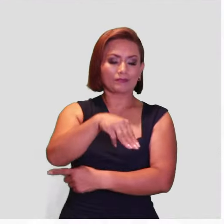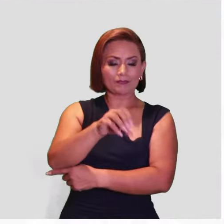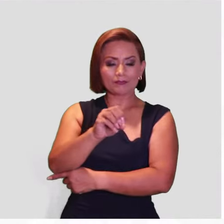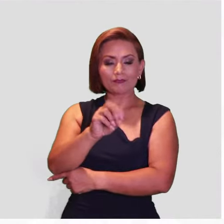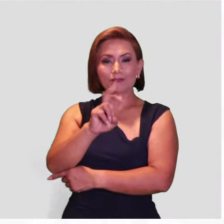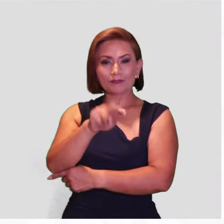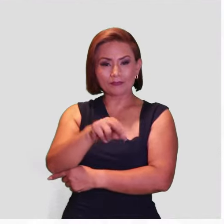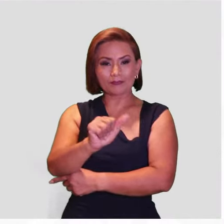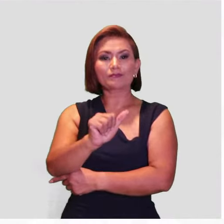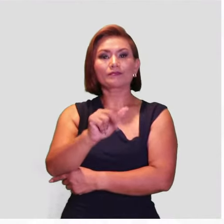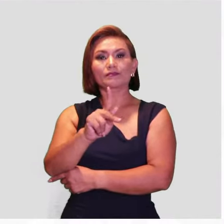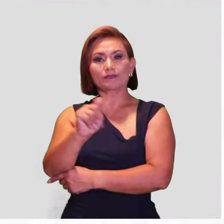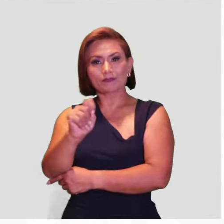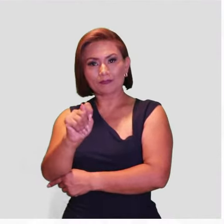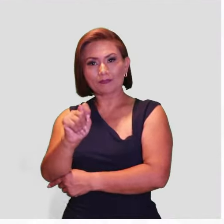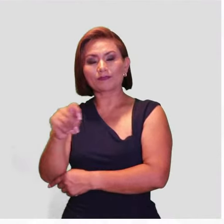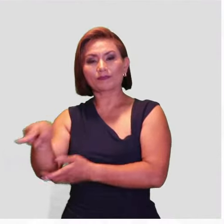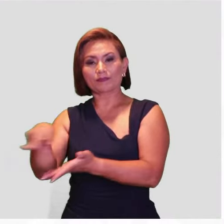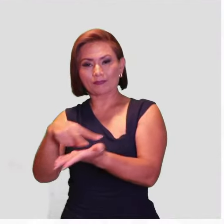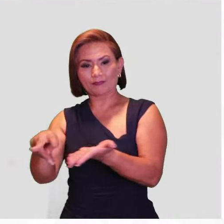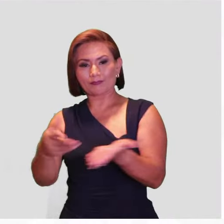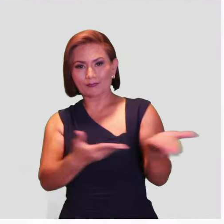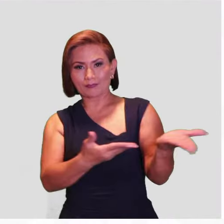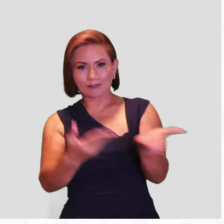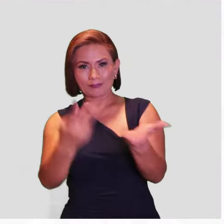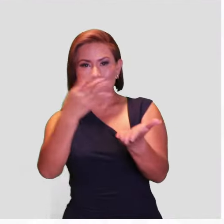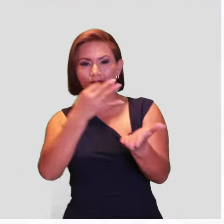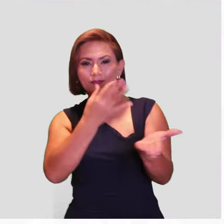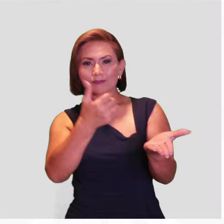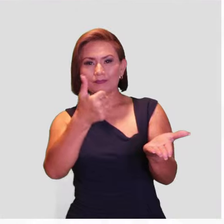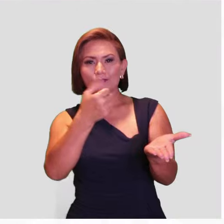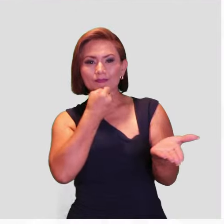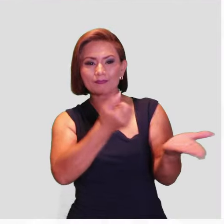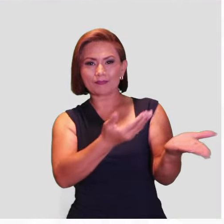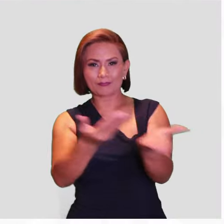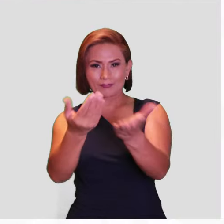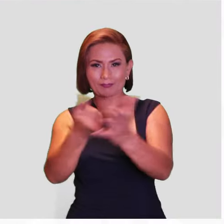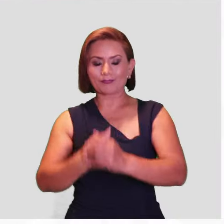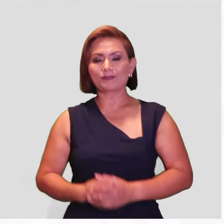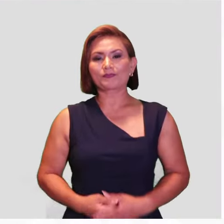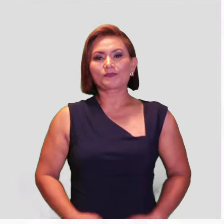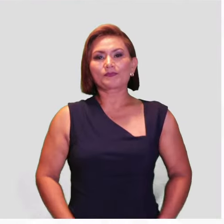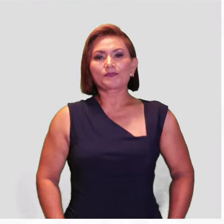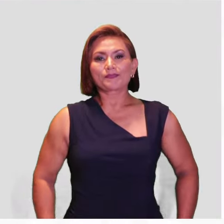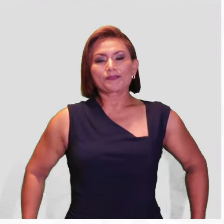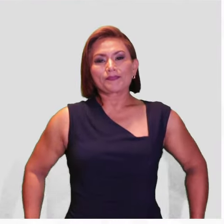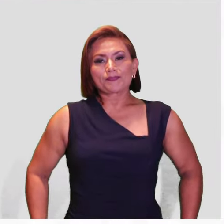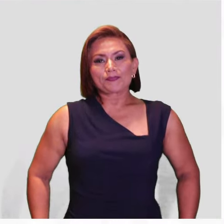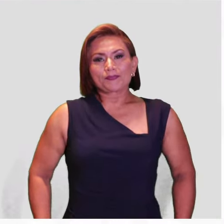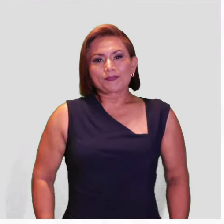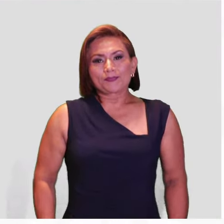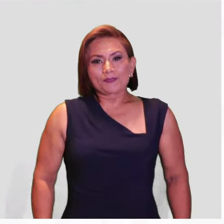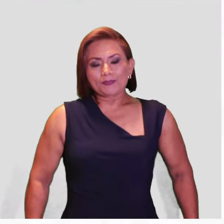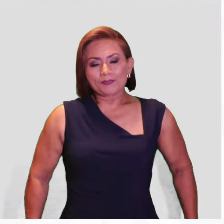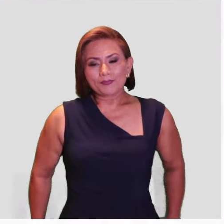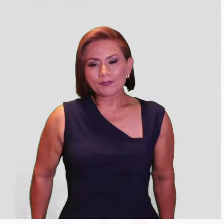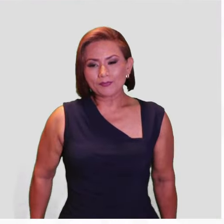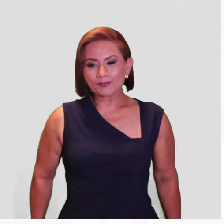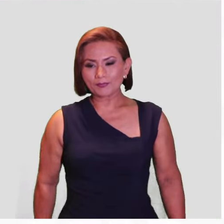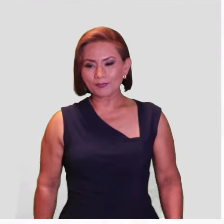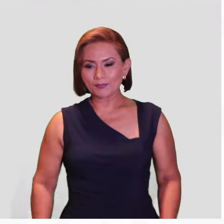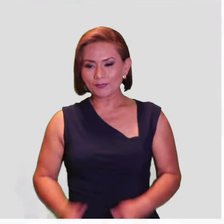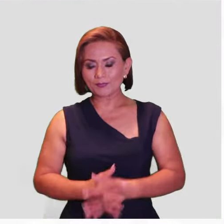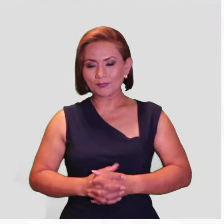Verde Ecologista de México. Cuenta con 1:06, candidato de esta bolsa de tiempo. Adelante. El arrendamiento de